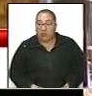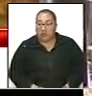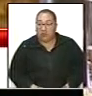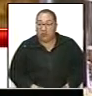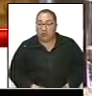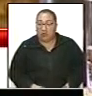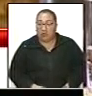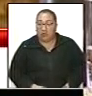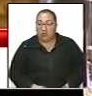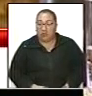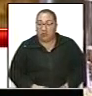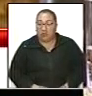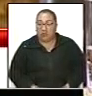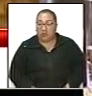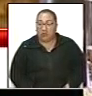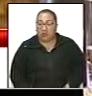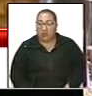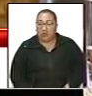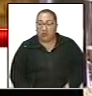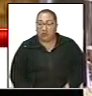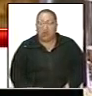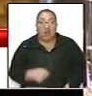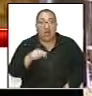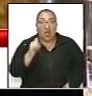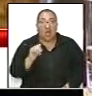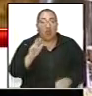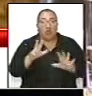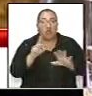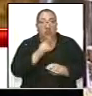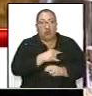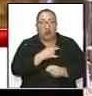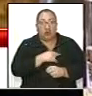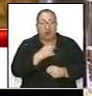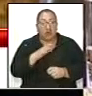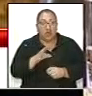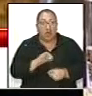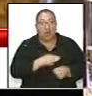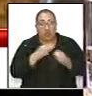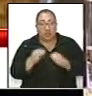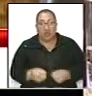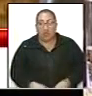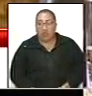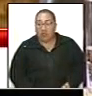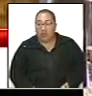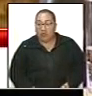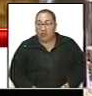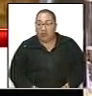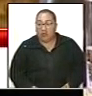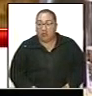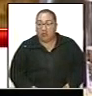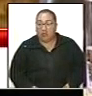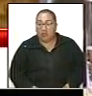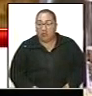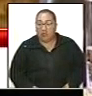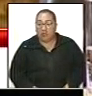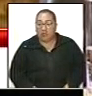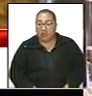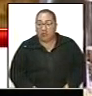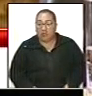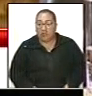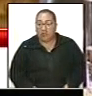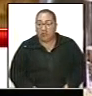tenemos ahora la situación que hay ya 8 universidades que han pasado de supervisión a un proceso sancionador